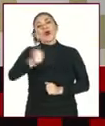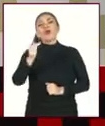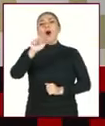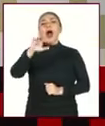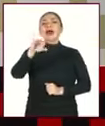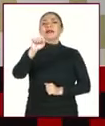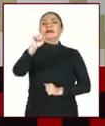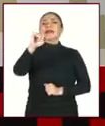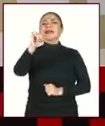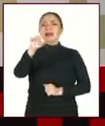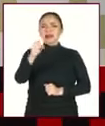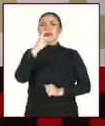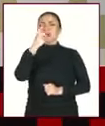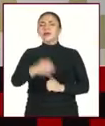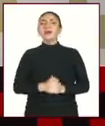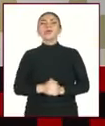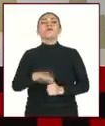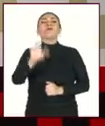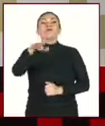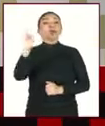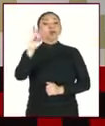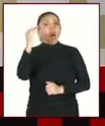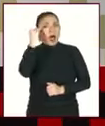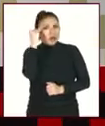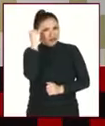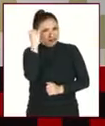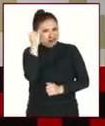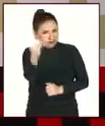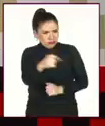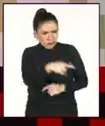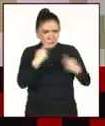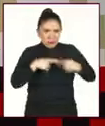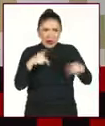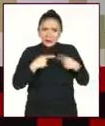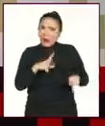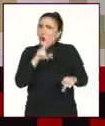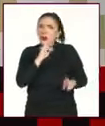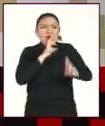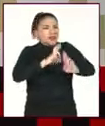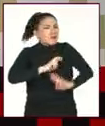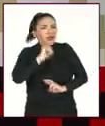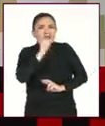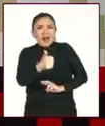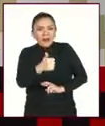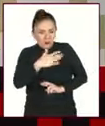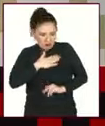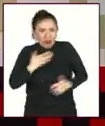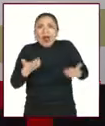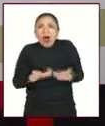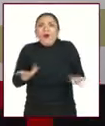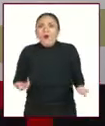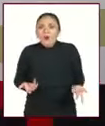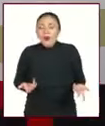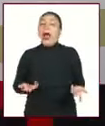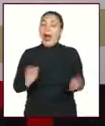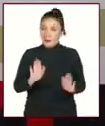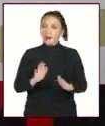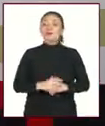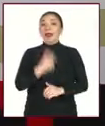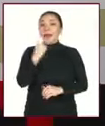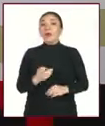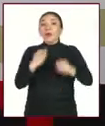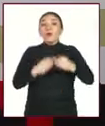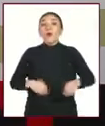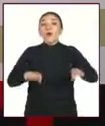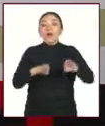cuánto tarda, y cuando tarda demasiado en reaccionar, qué hacemos? Bueno, aquí lo